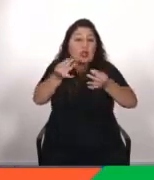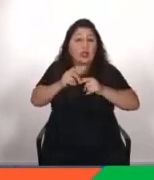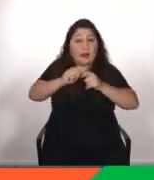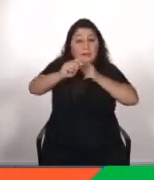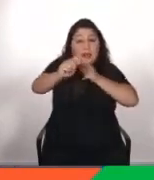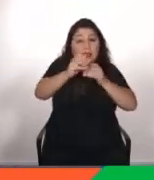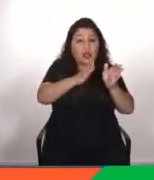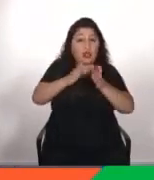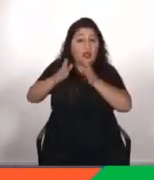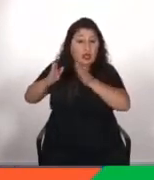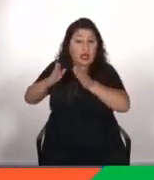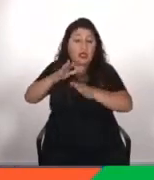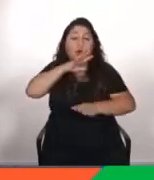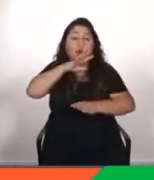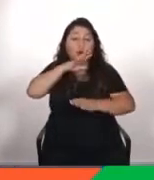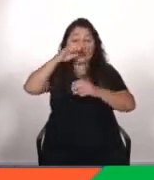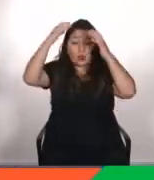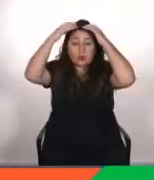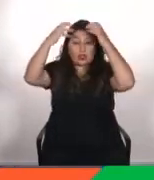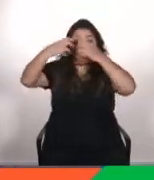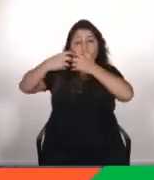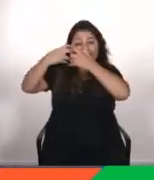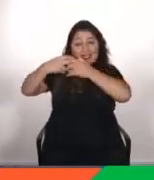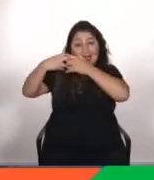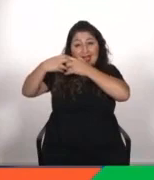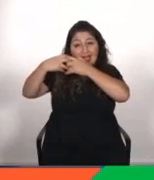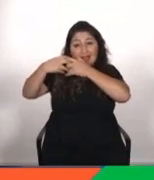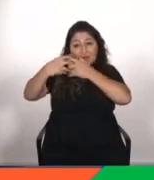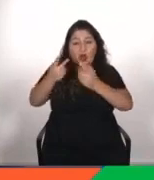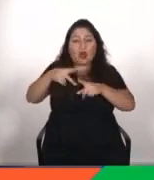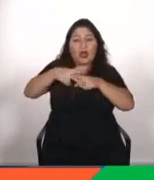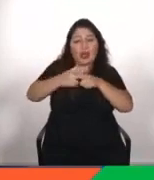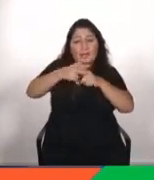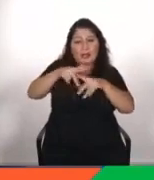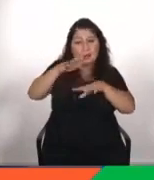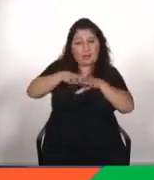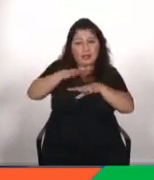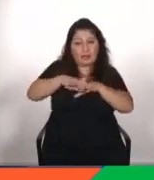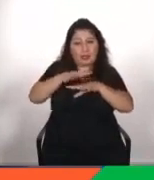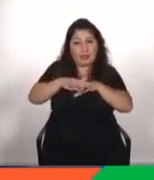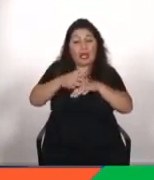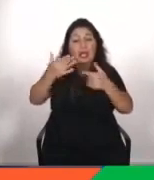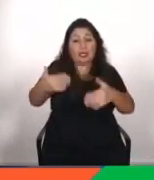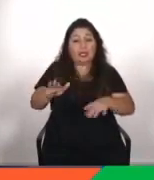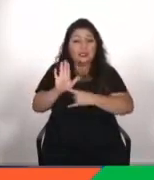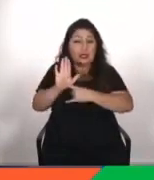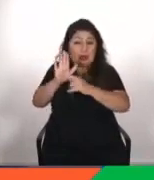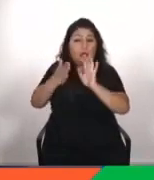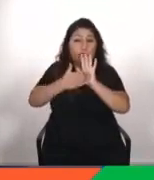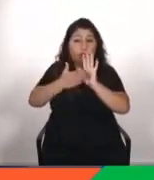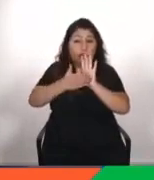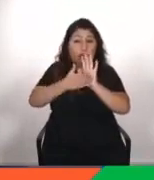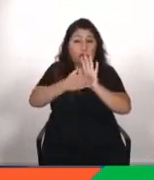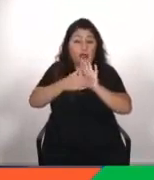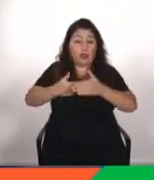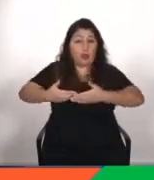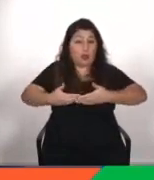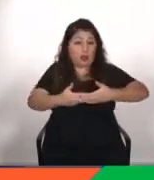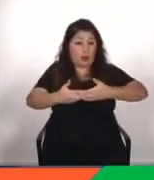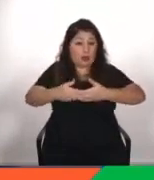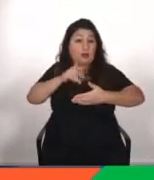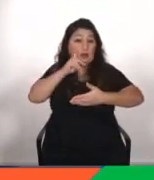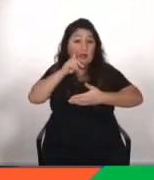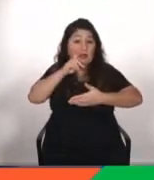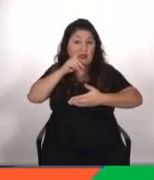que usar nuestro cerebro matemático, nuestras herramientas matemáticas, ¿no? Se ha demostrado que desde bebés tenemos una cierta noción de número,